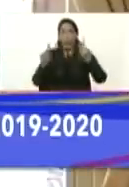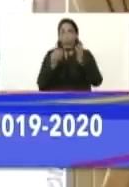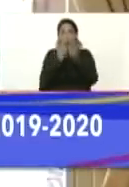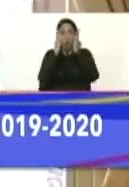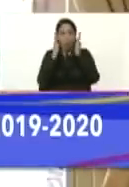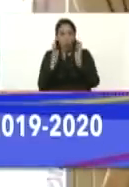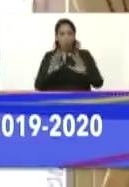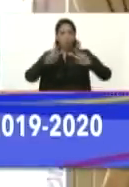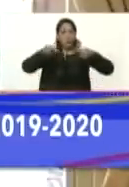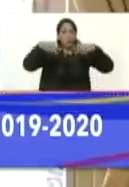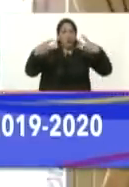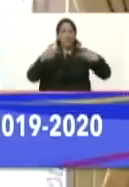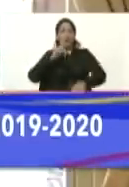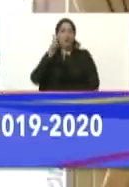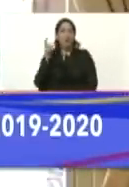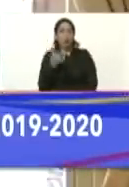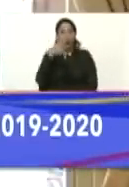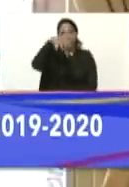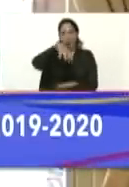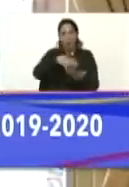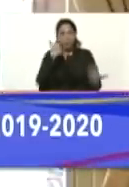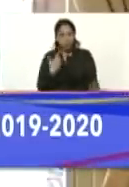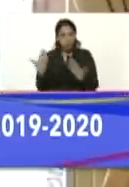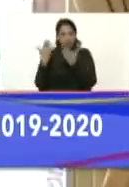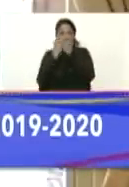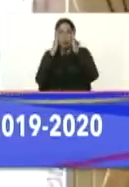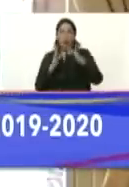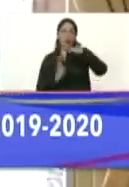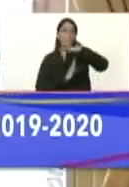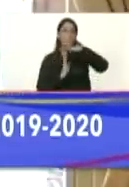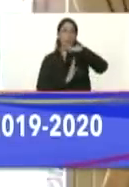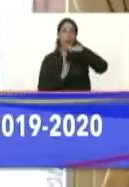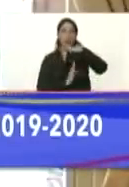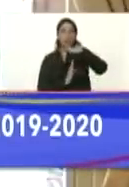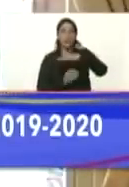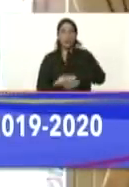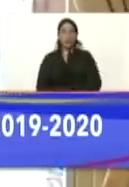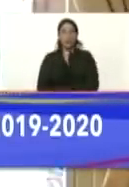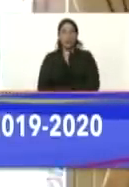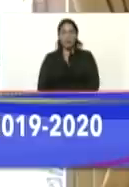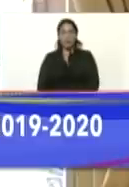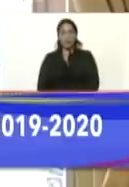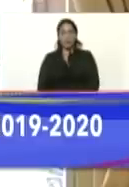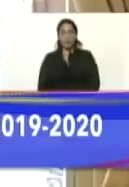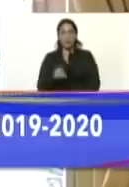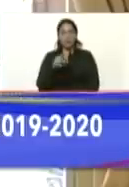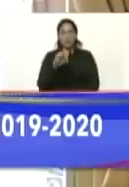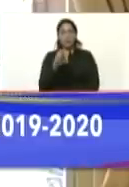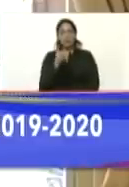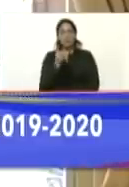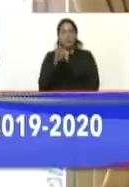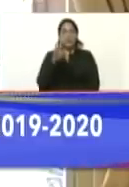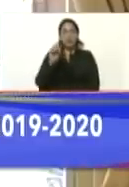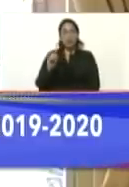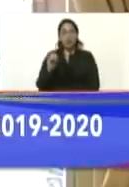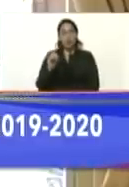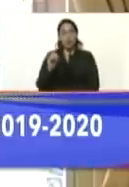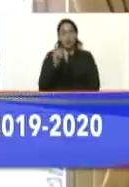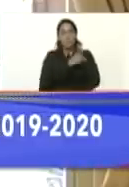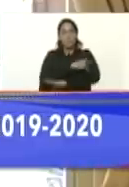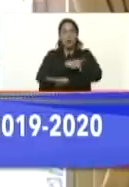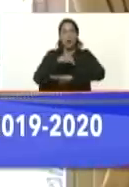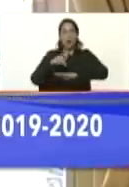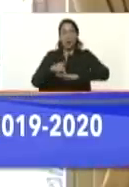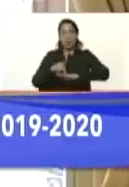en guárico allá la escuela básica general pedro zaraza en la parroquia pedro